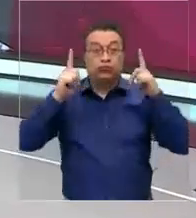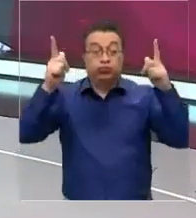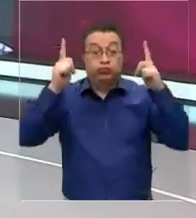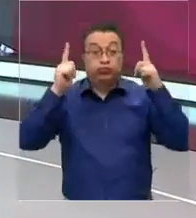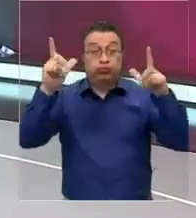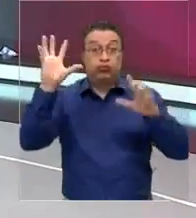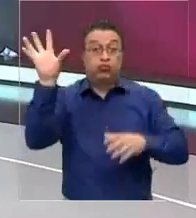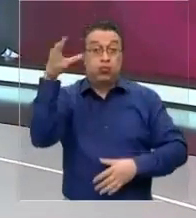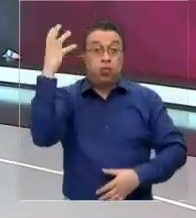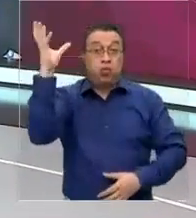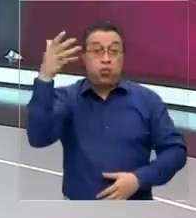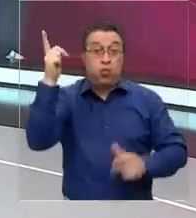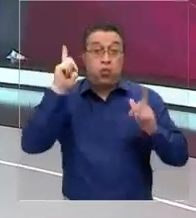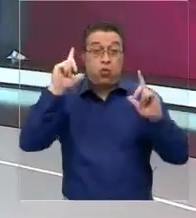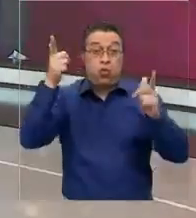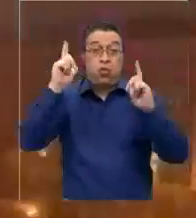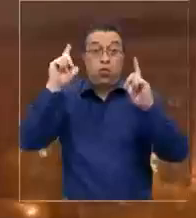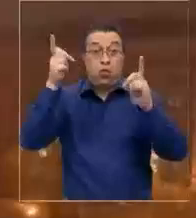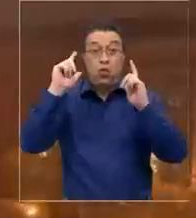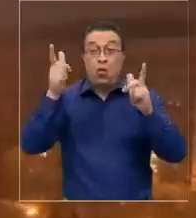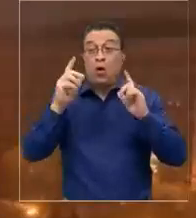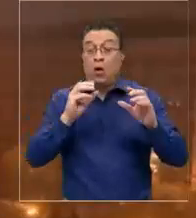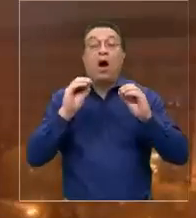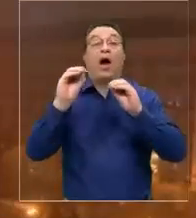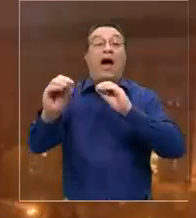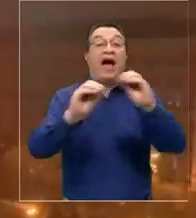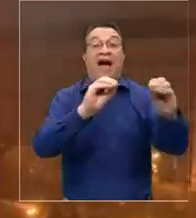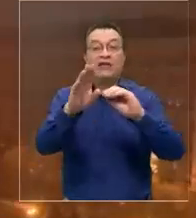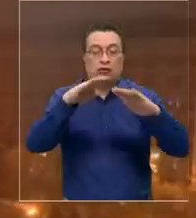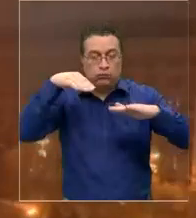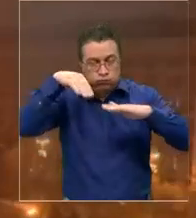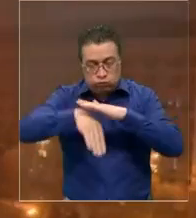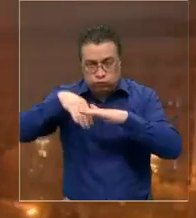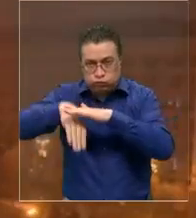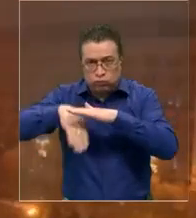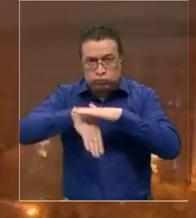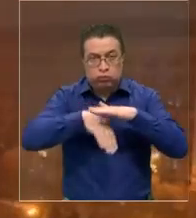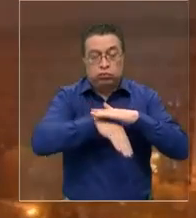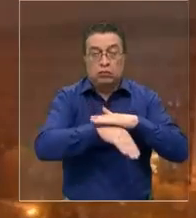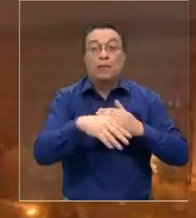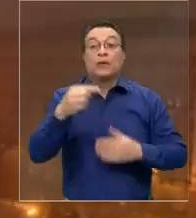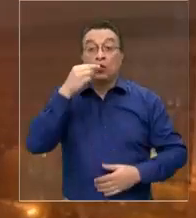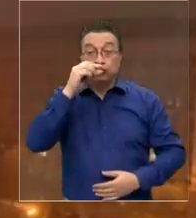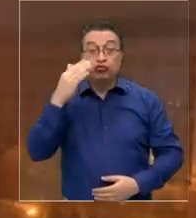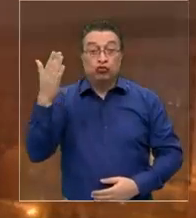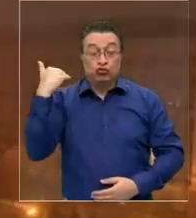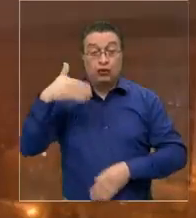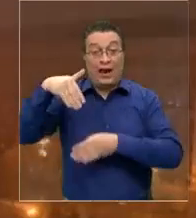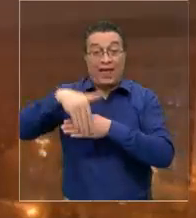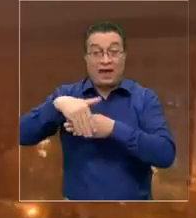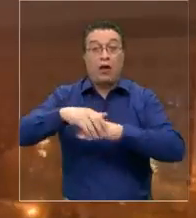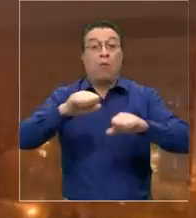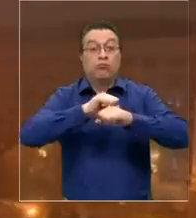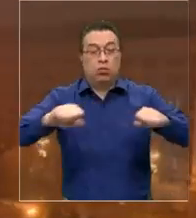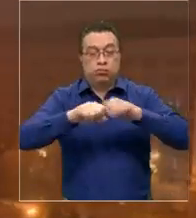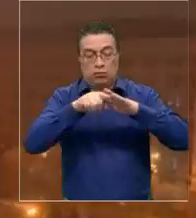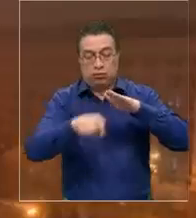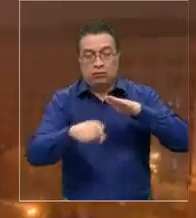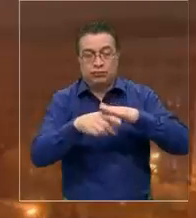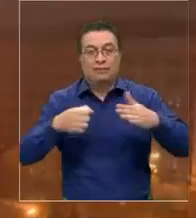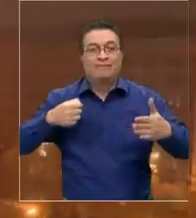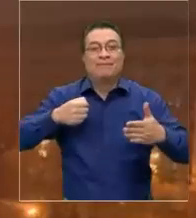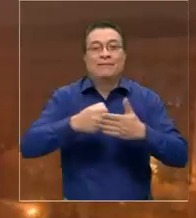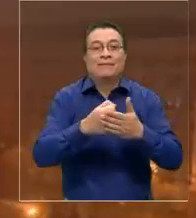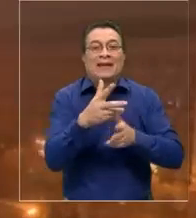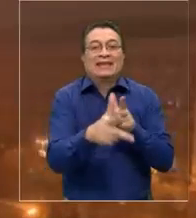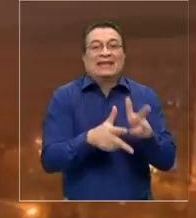las sirenas. Carlos, es una advertencia a la gente para que se proteja. Y hace algunos instantes también, durante la tarde, hubo un bombardeo en una estación de trenes. De